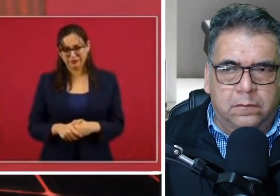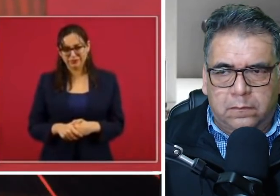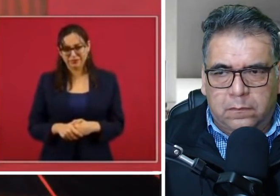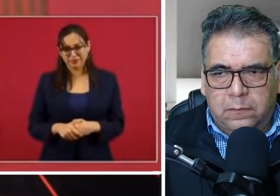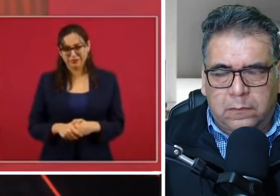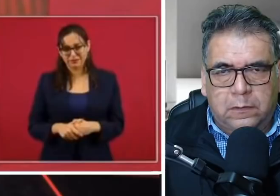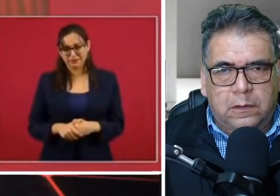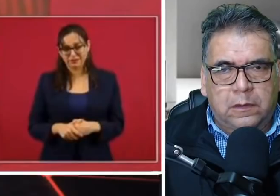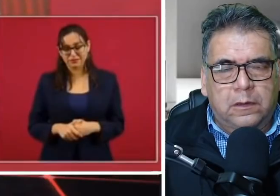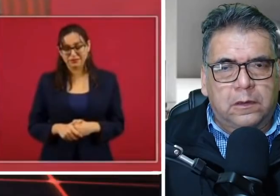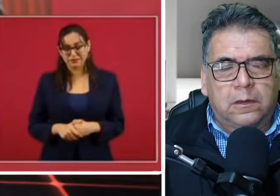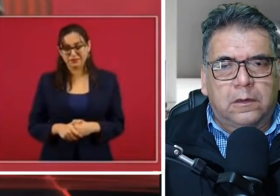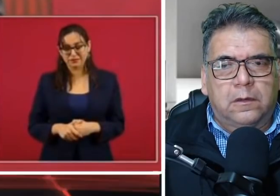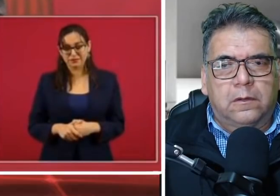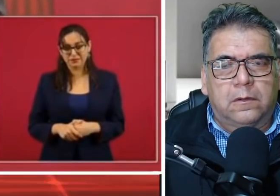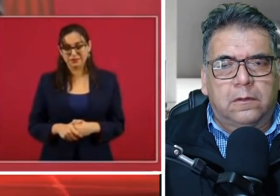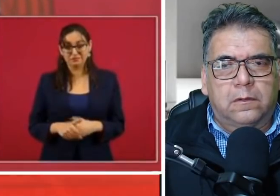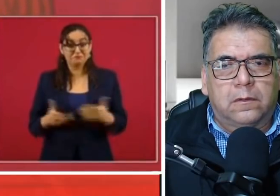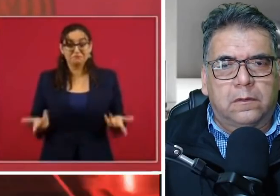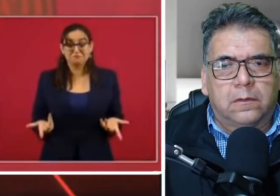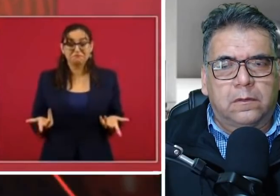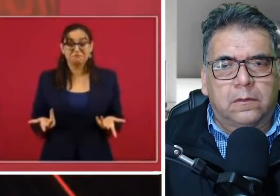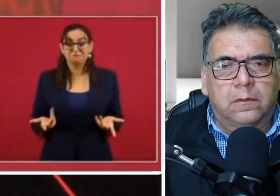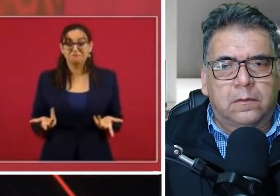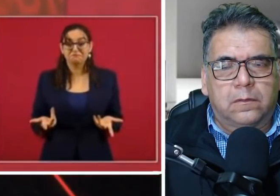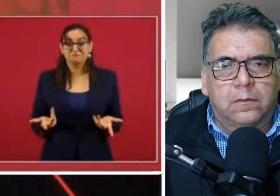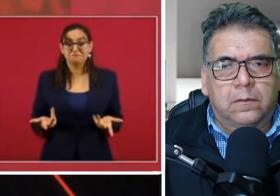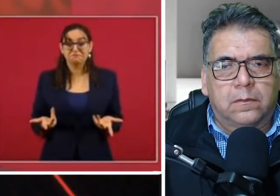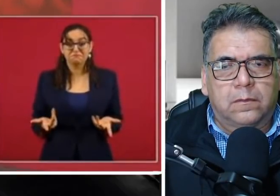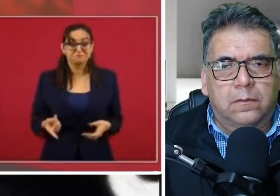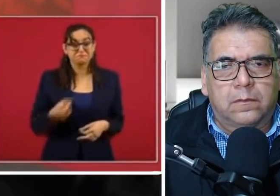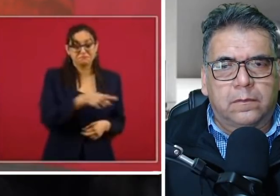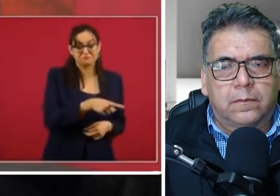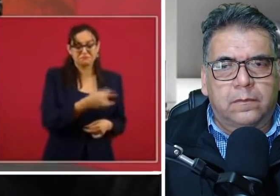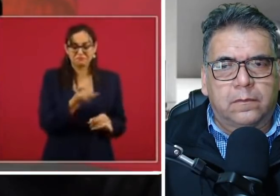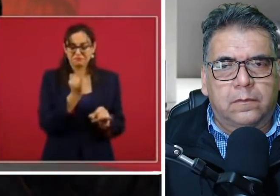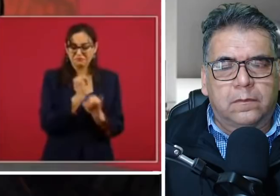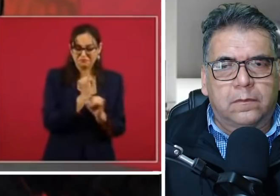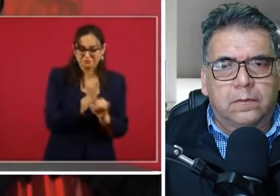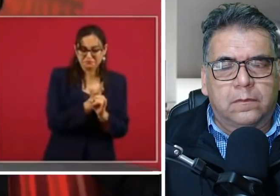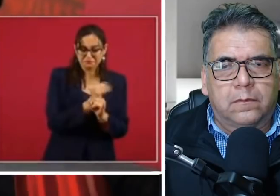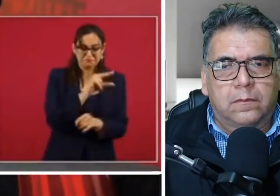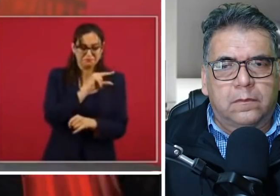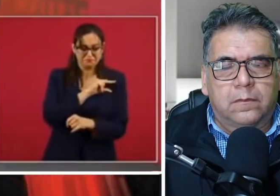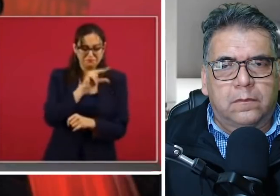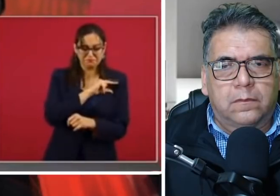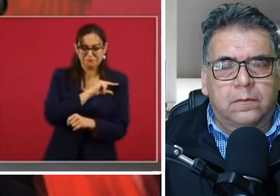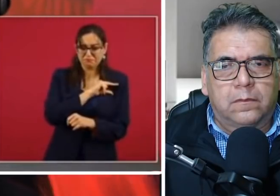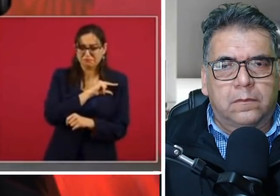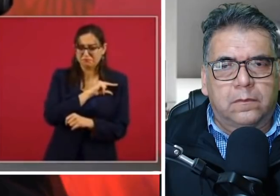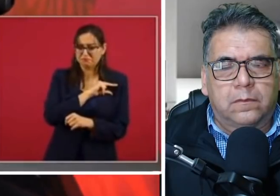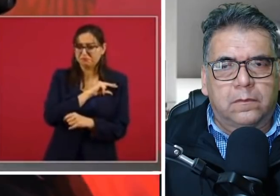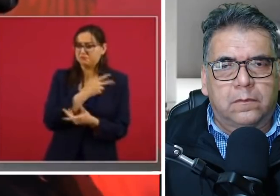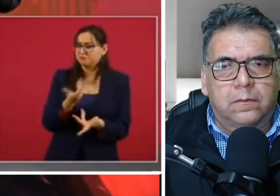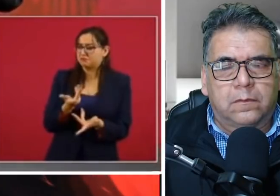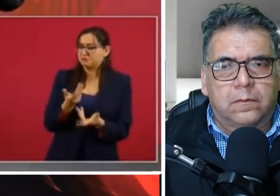Porque no es un sistema concebido para facilitar